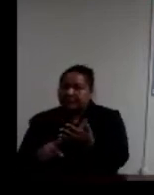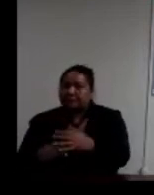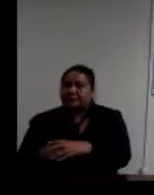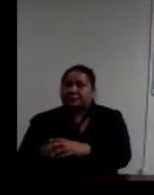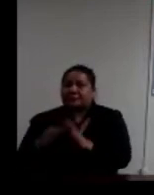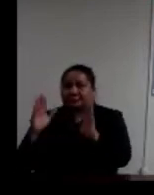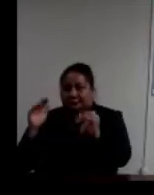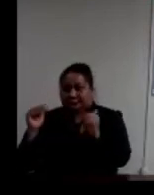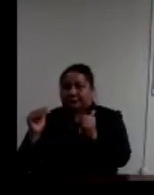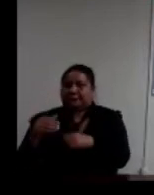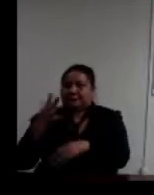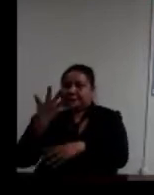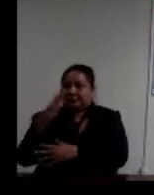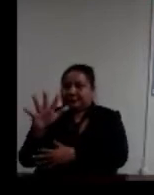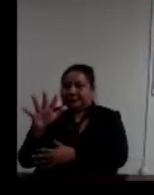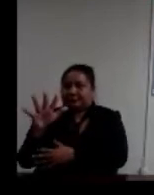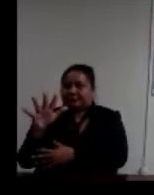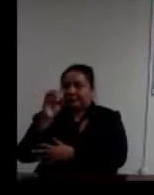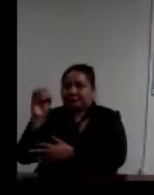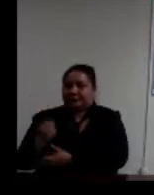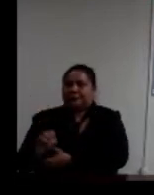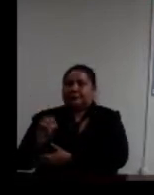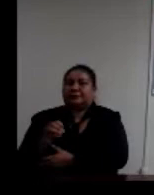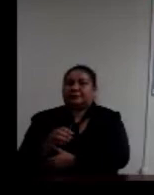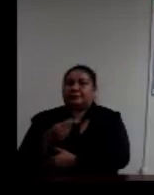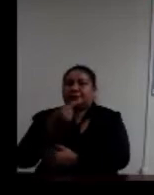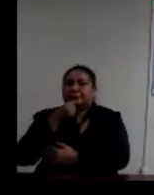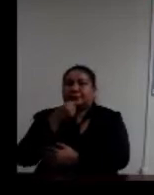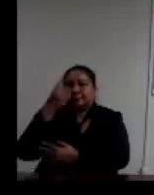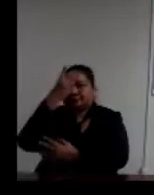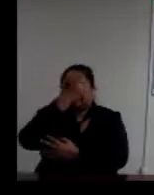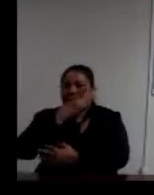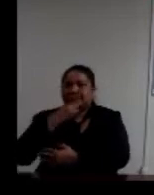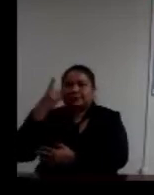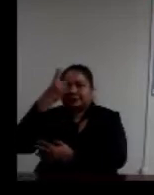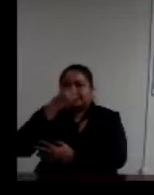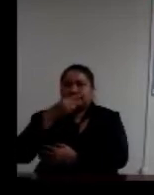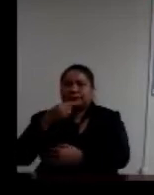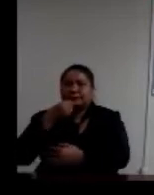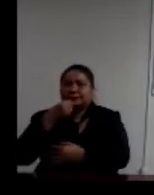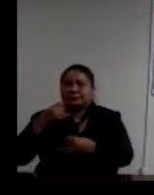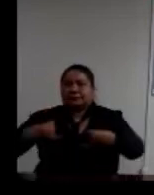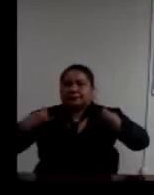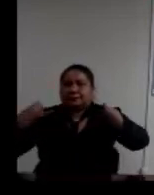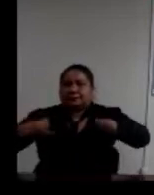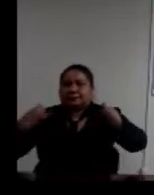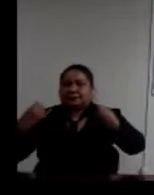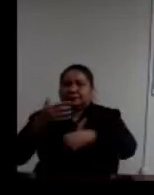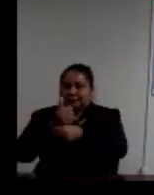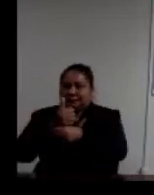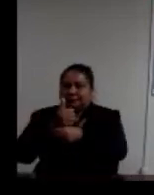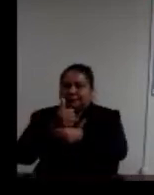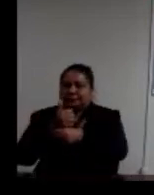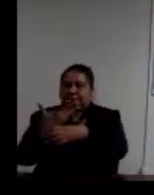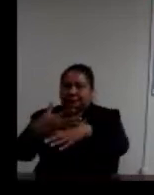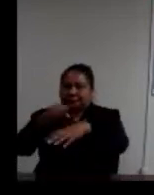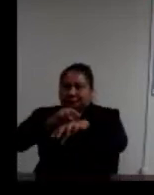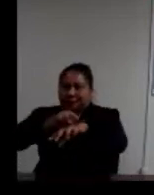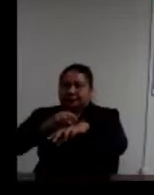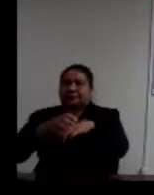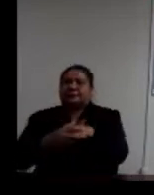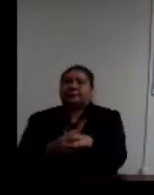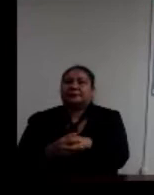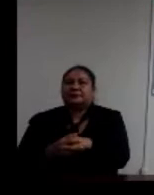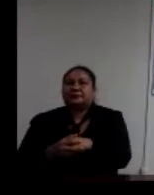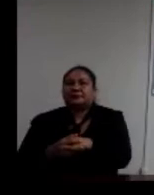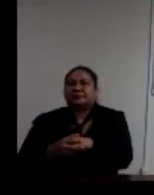del 10%. ¿Sí? Los niños que tienen diagnóstico, niños y adolescentes. Estamos hablando de primaria y a nivel secundaria,